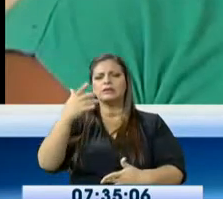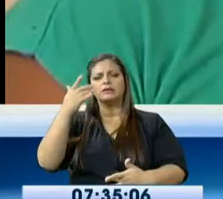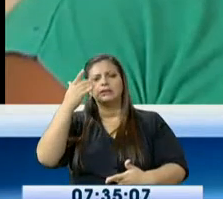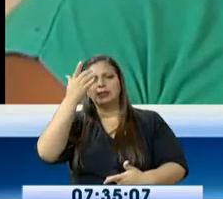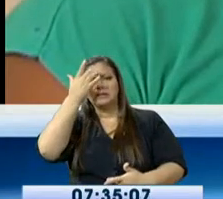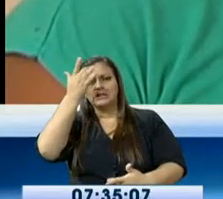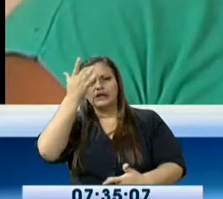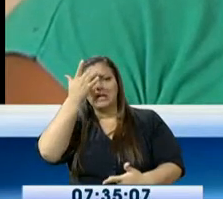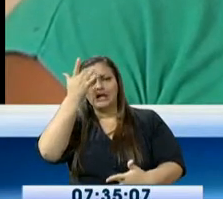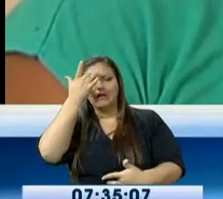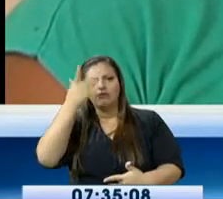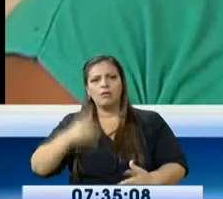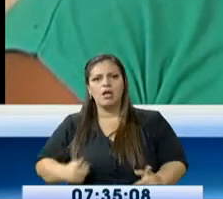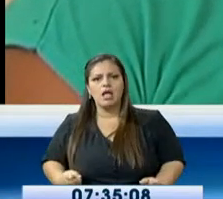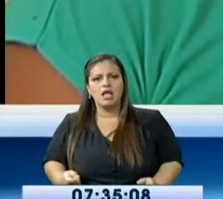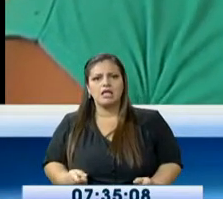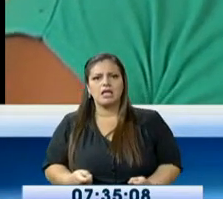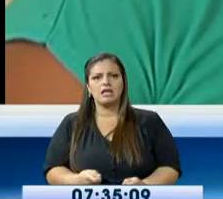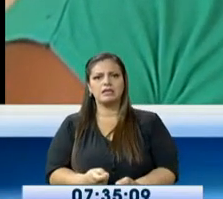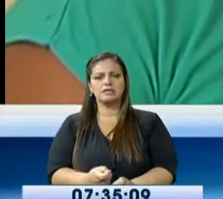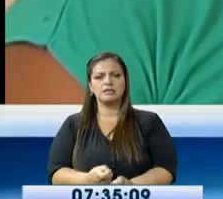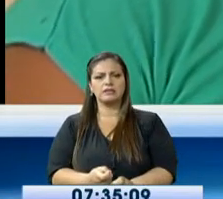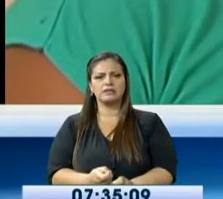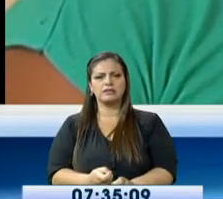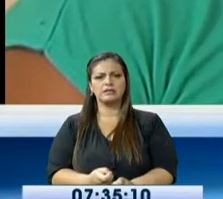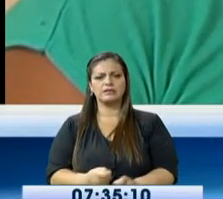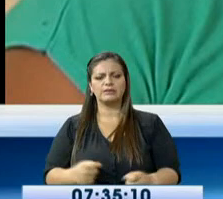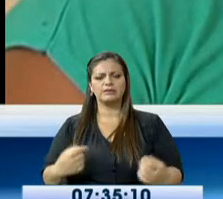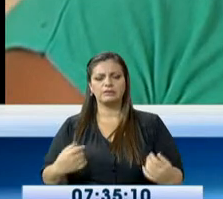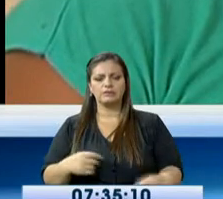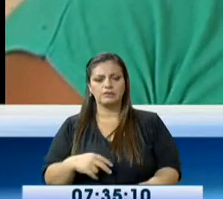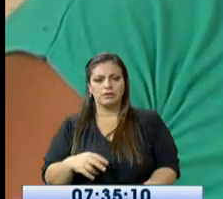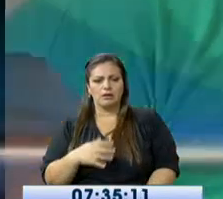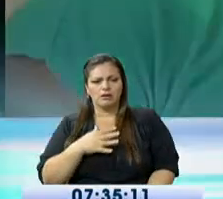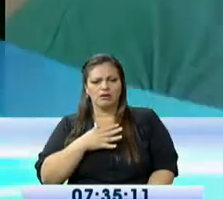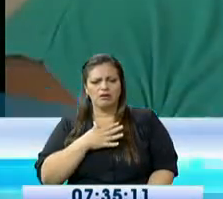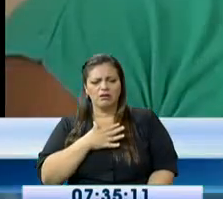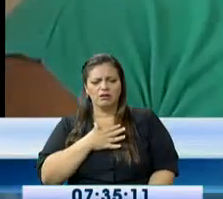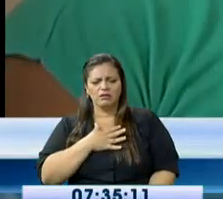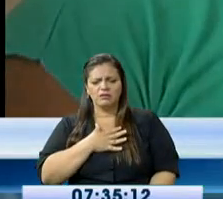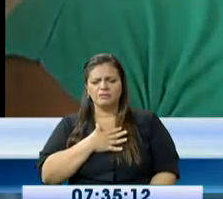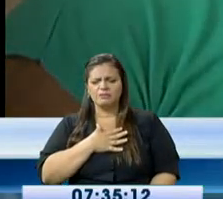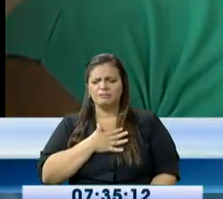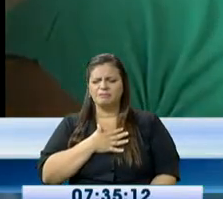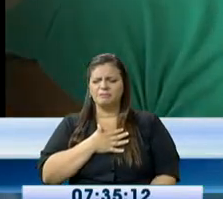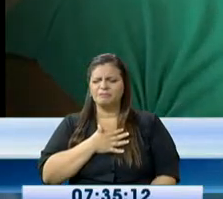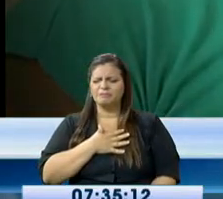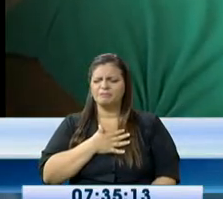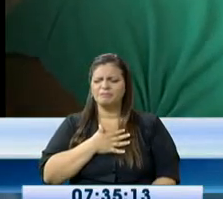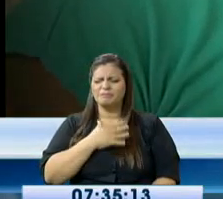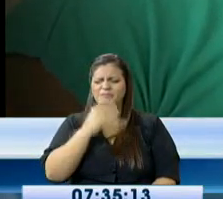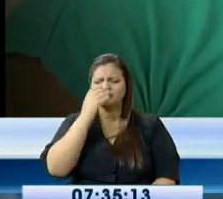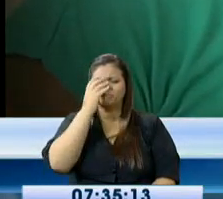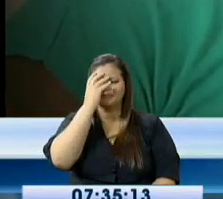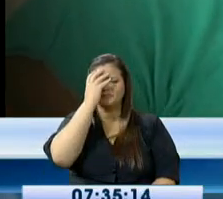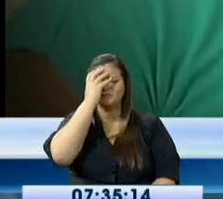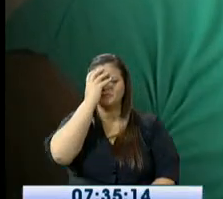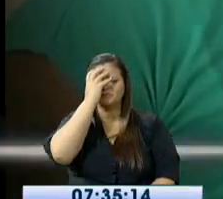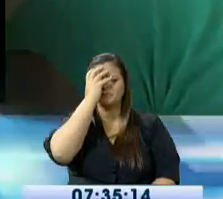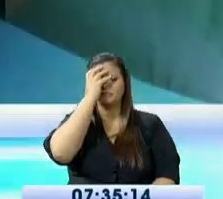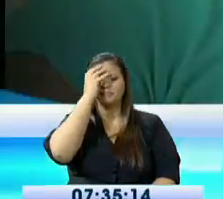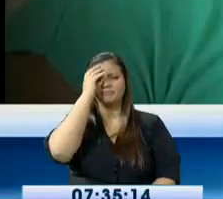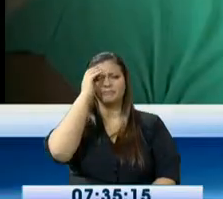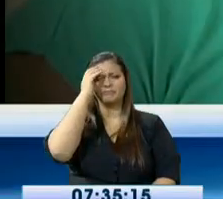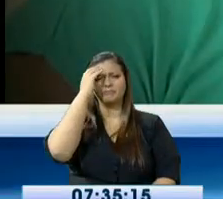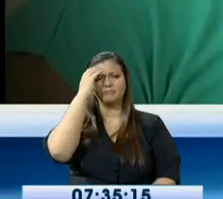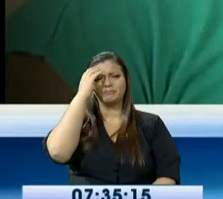yo me enteré que mi madre estaba, detectaron cáncer, yo me quería morir. Es como que me quería tragar la tierra. Y cuando